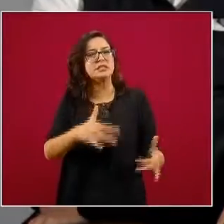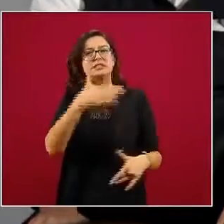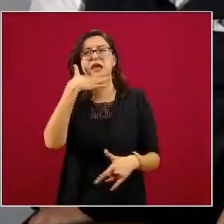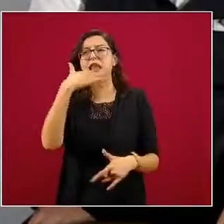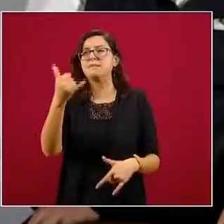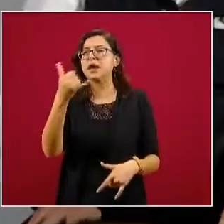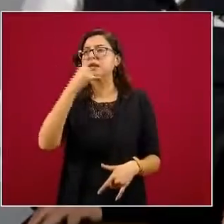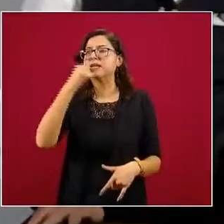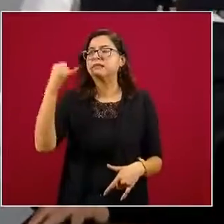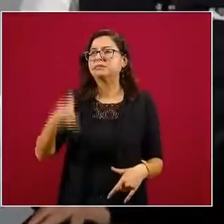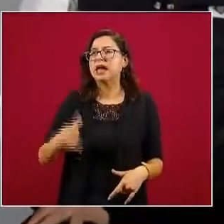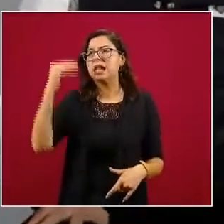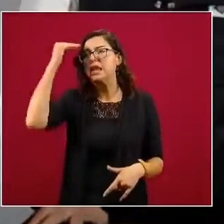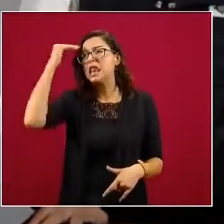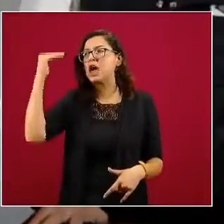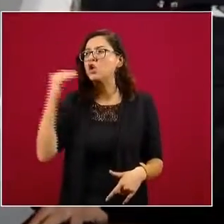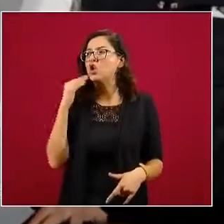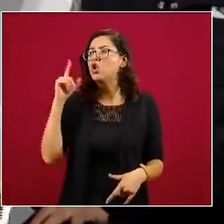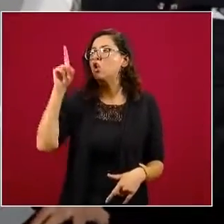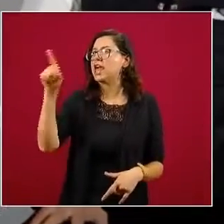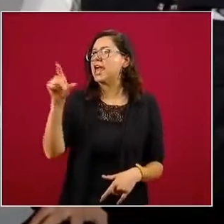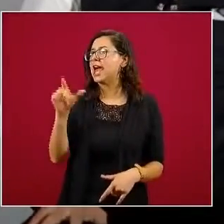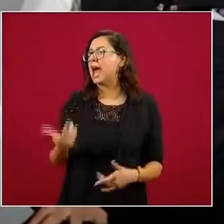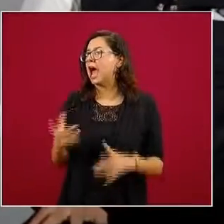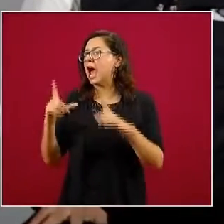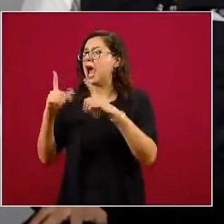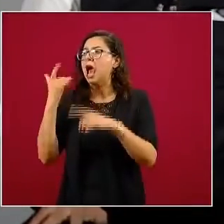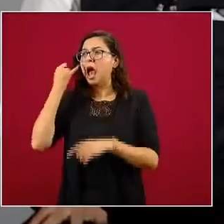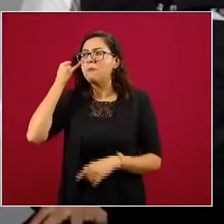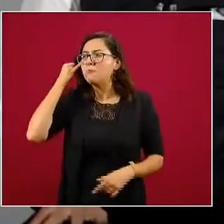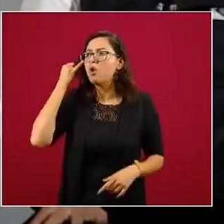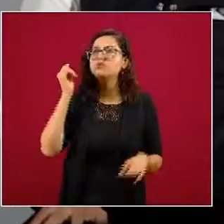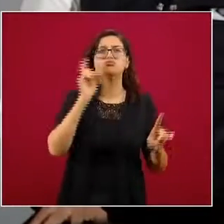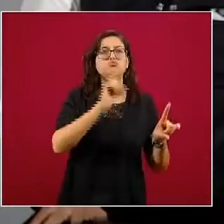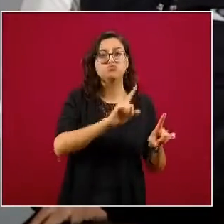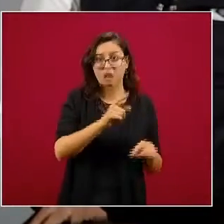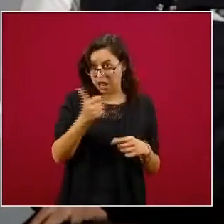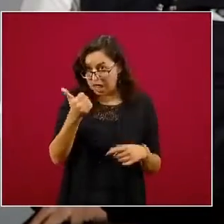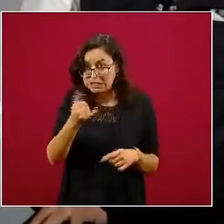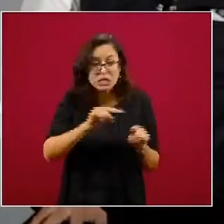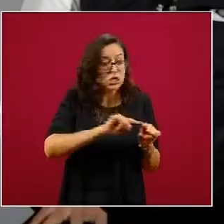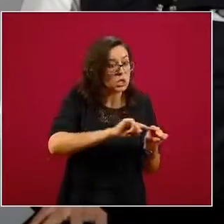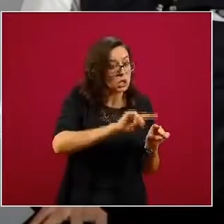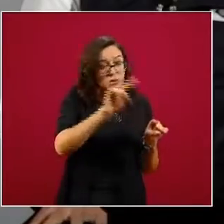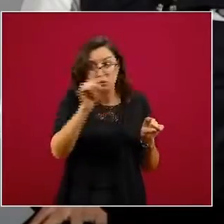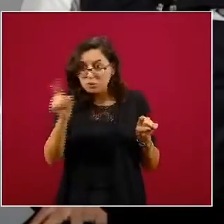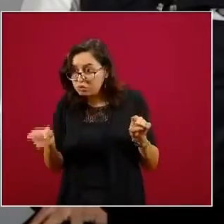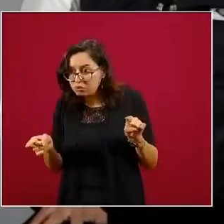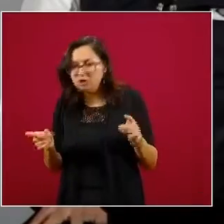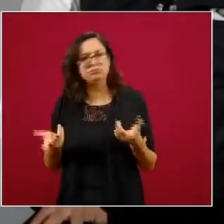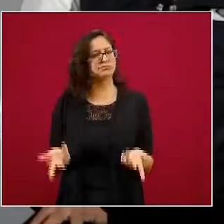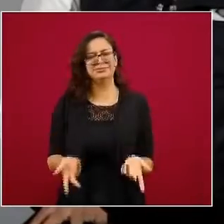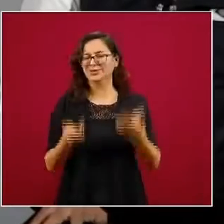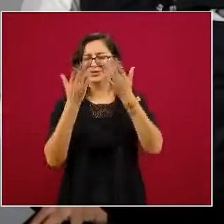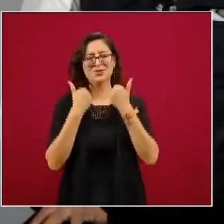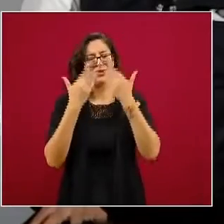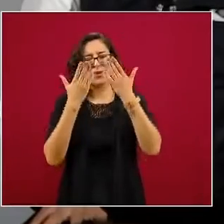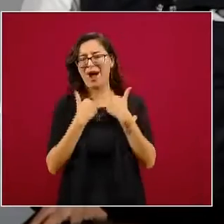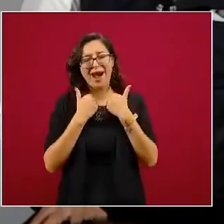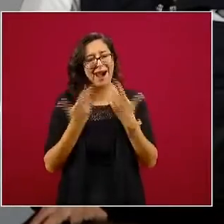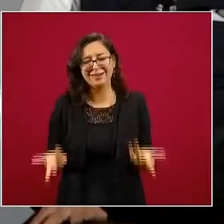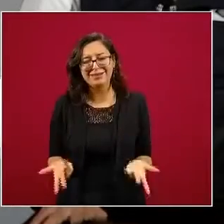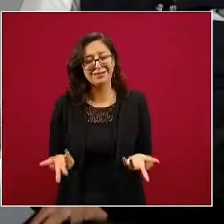una conducción basada en ciencia, basada en evidencia, y ese es el ambiente que tenemos. Sobre los datos, un